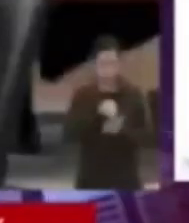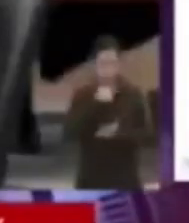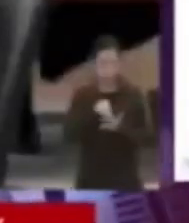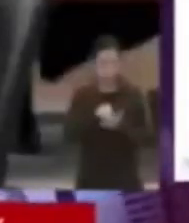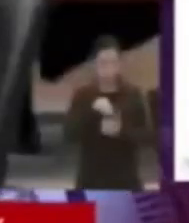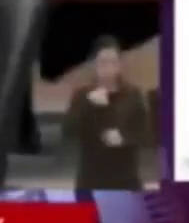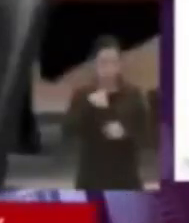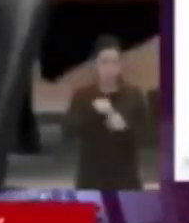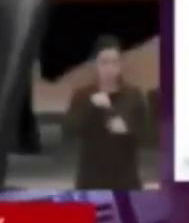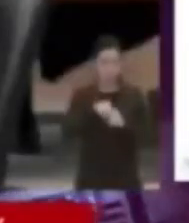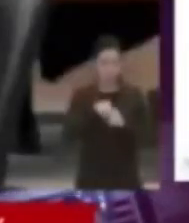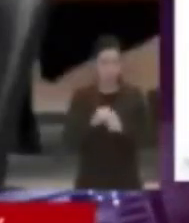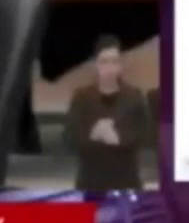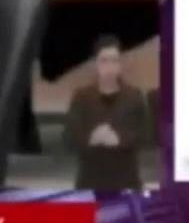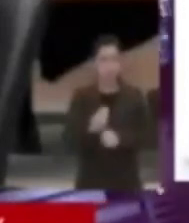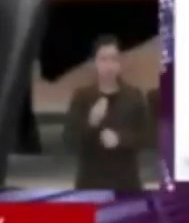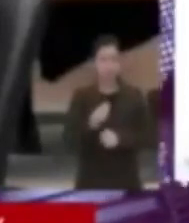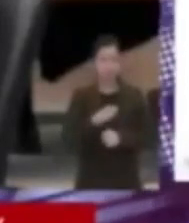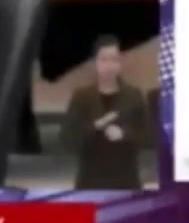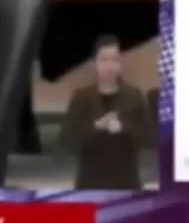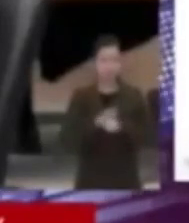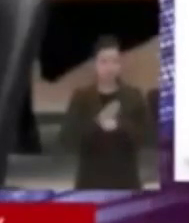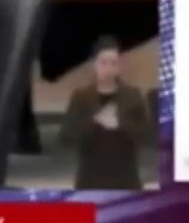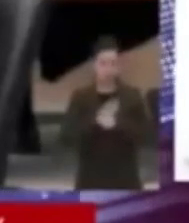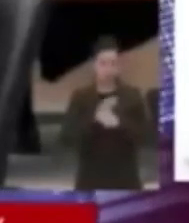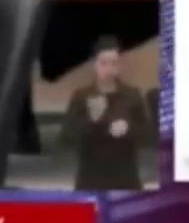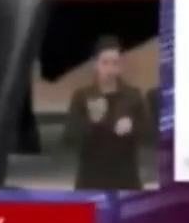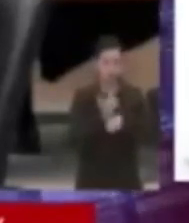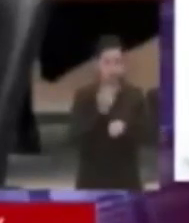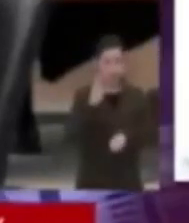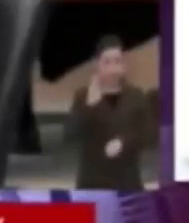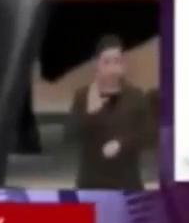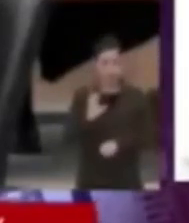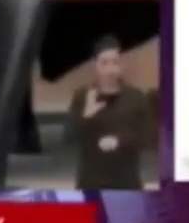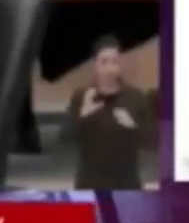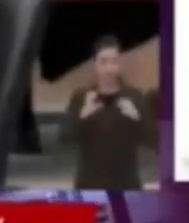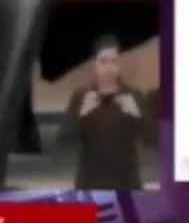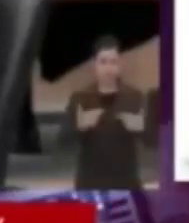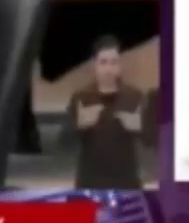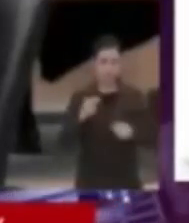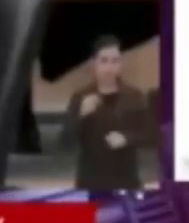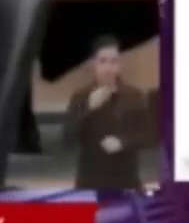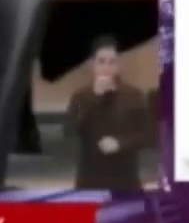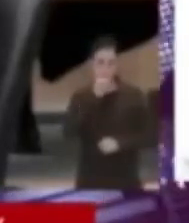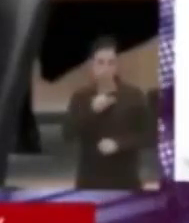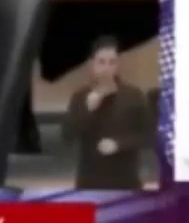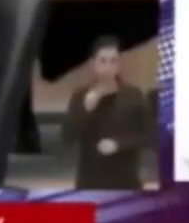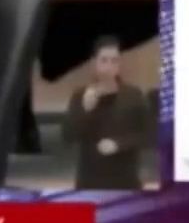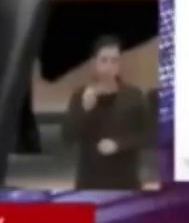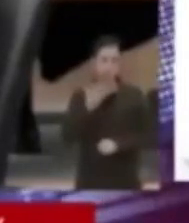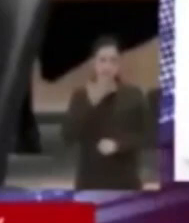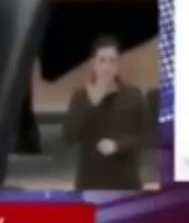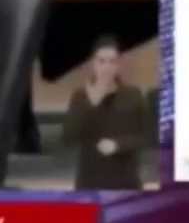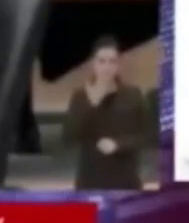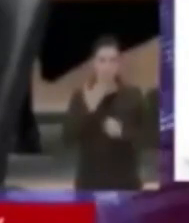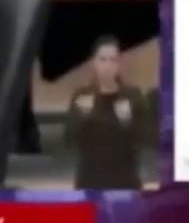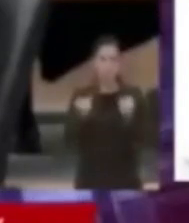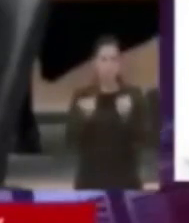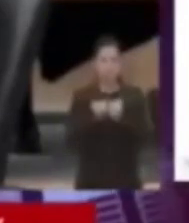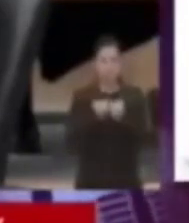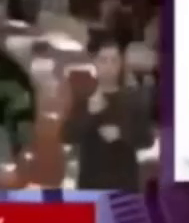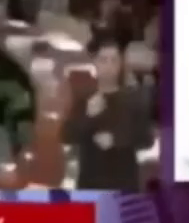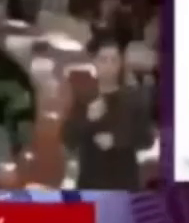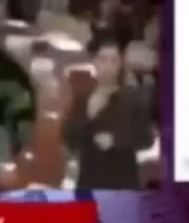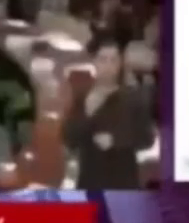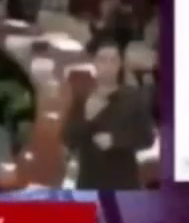país de campaña, porque ahora están tanto él como la jefa de gobierno más concentrados en la campaña que en su función. Era el